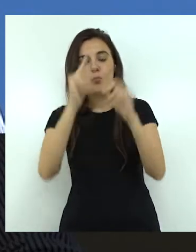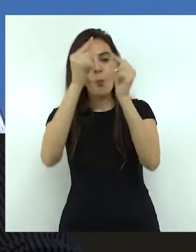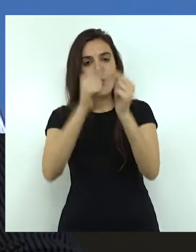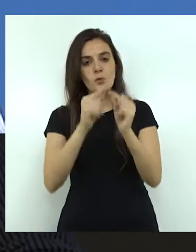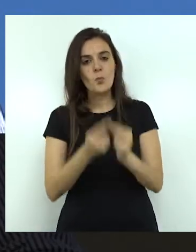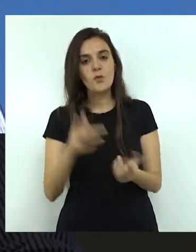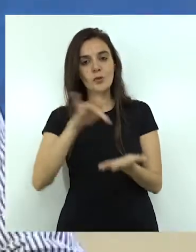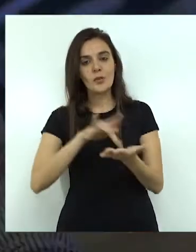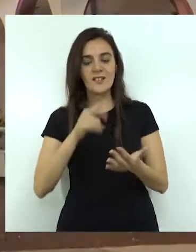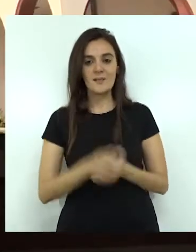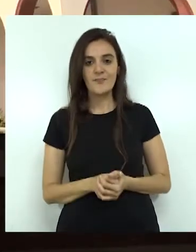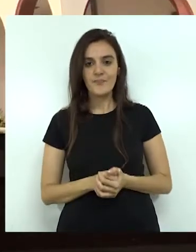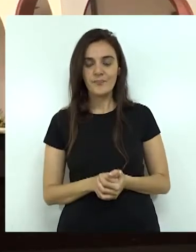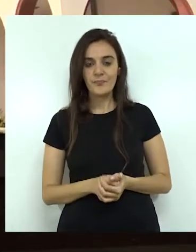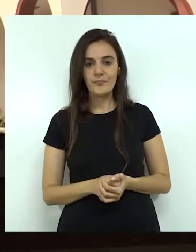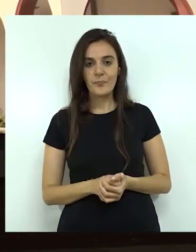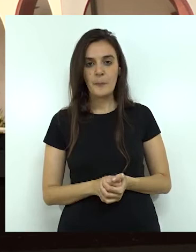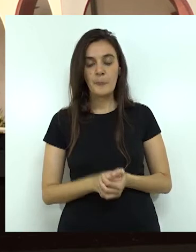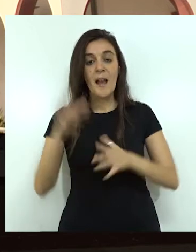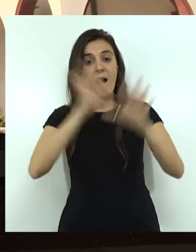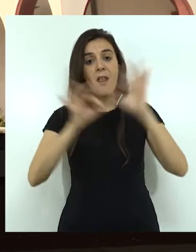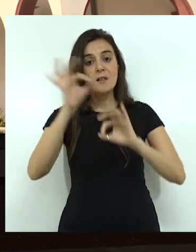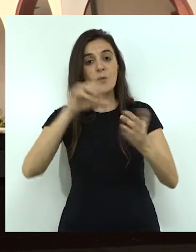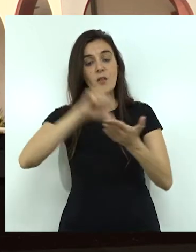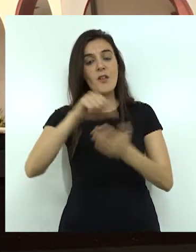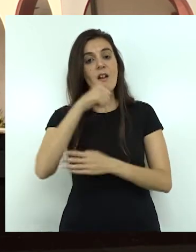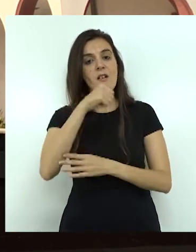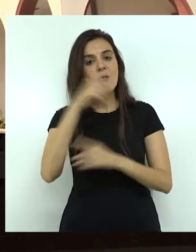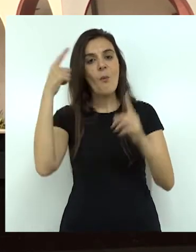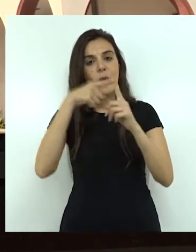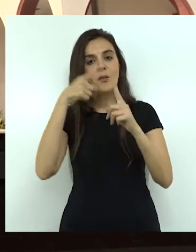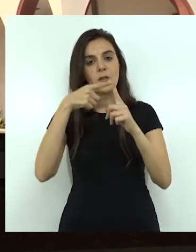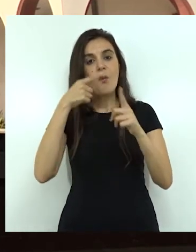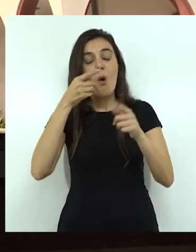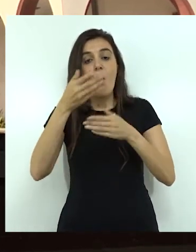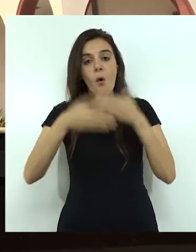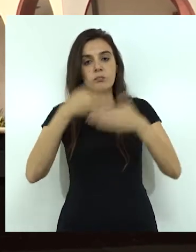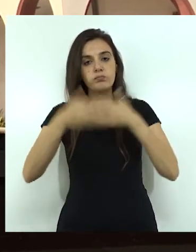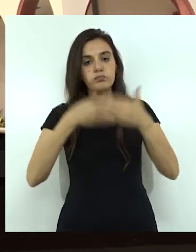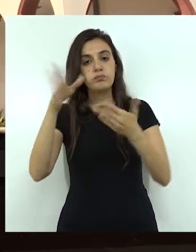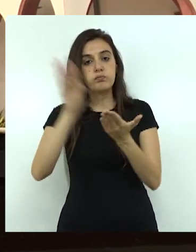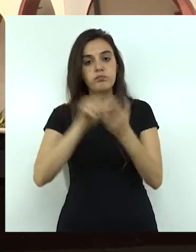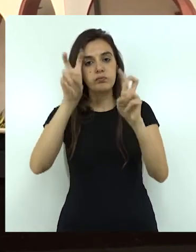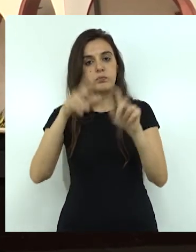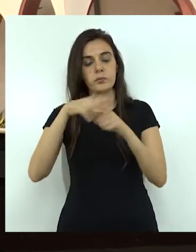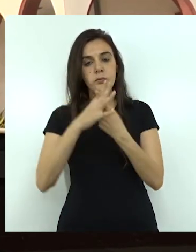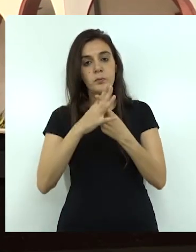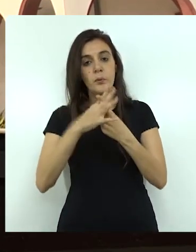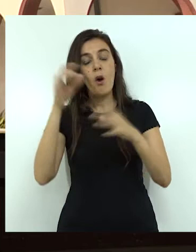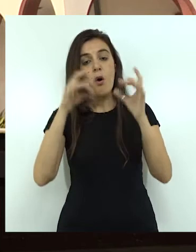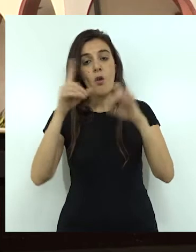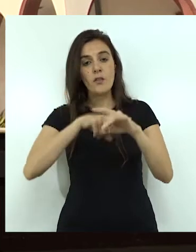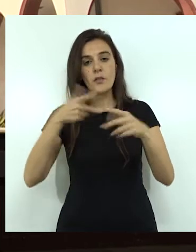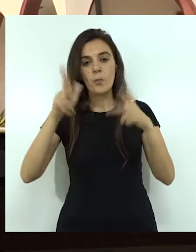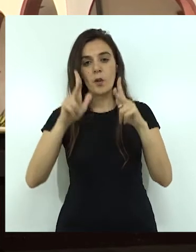existentes la asamblea de la ciudad de ceuta con el fin de regular el proceso de admisión a los talleres de ocio y tiempo libre es